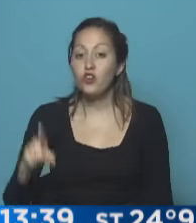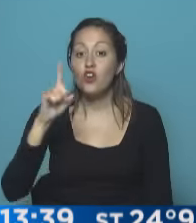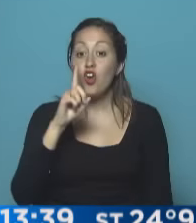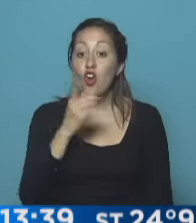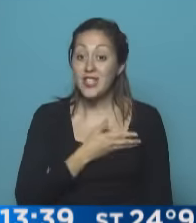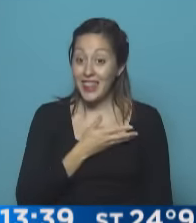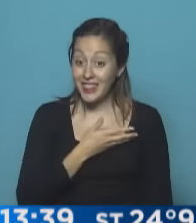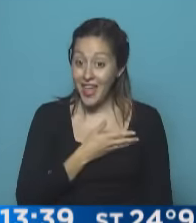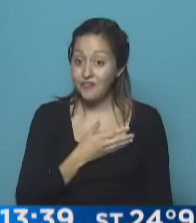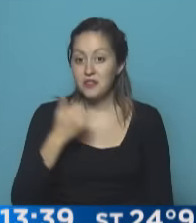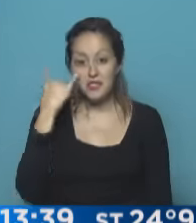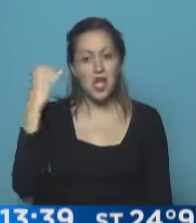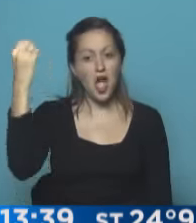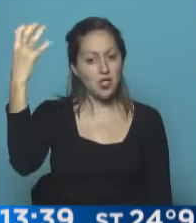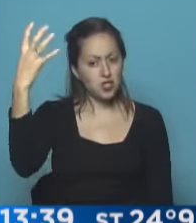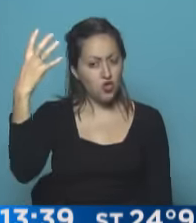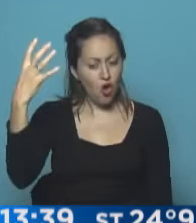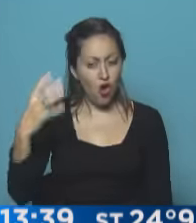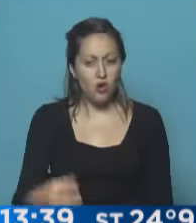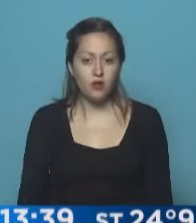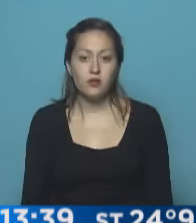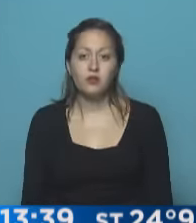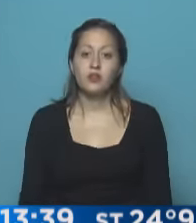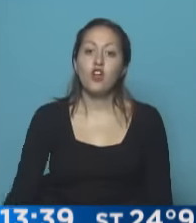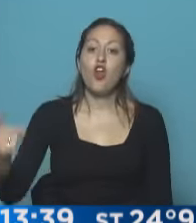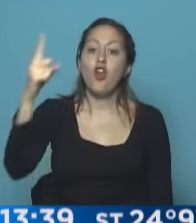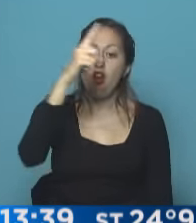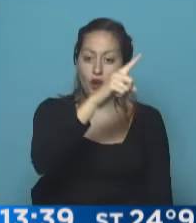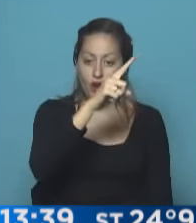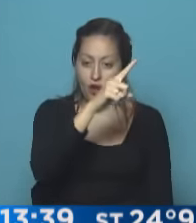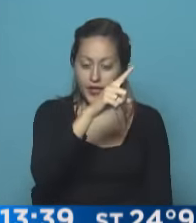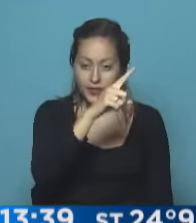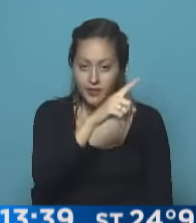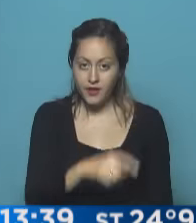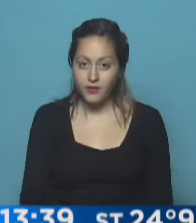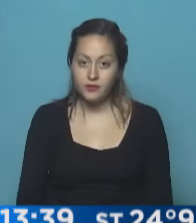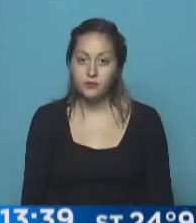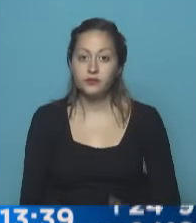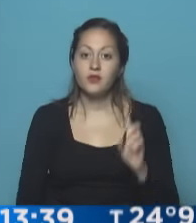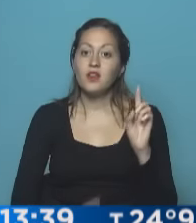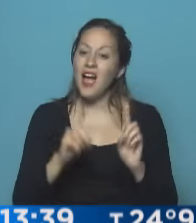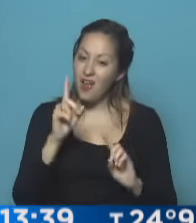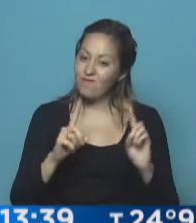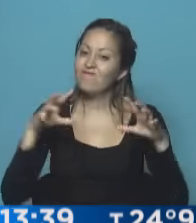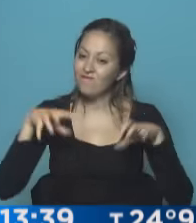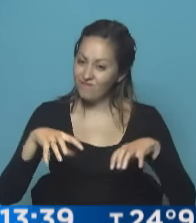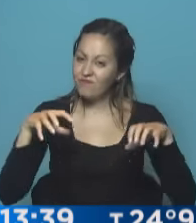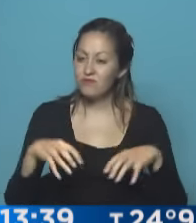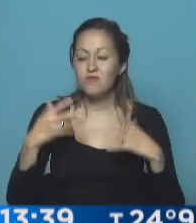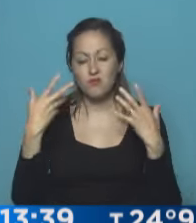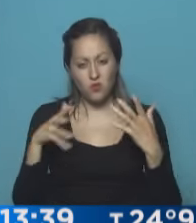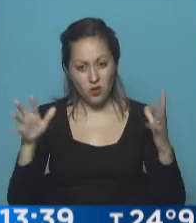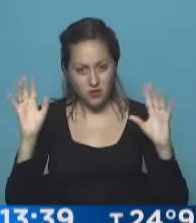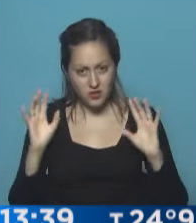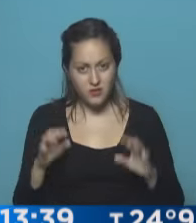ya tienen sol, y en cuanto al noroeste, sí, aquí está, alguna tormentita muy aislada, pero ya